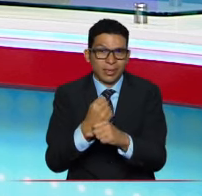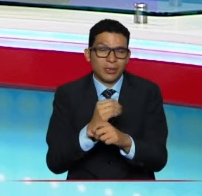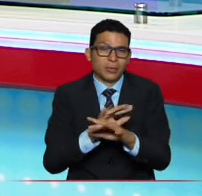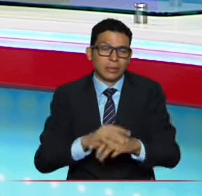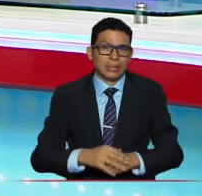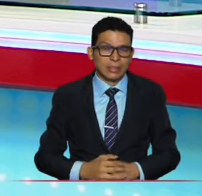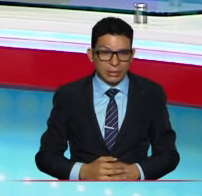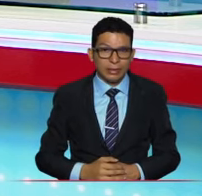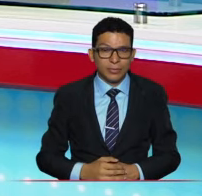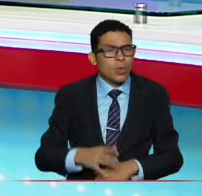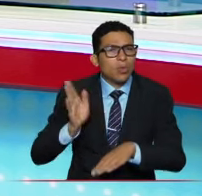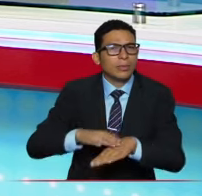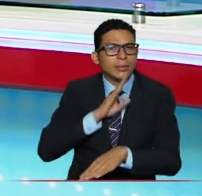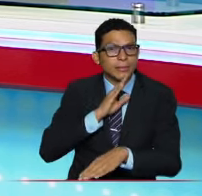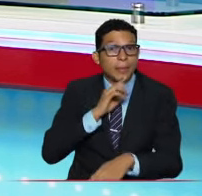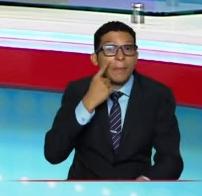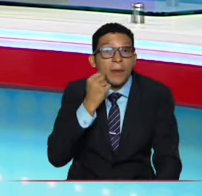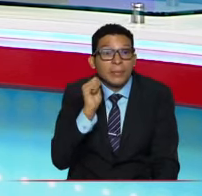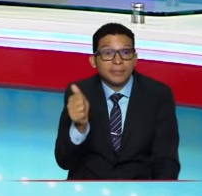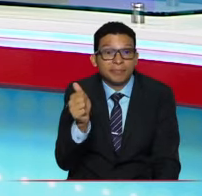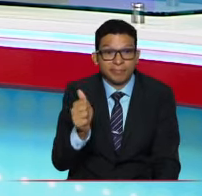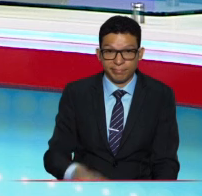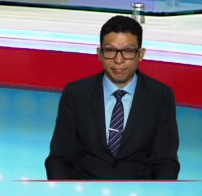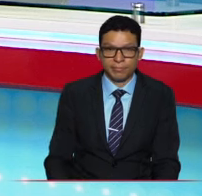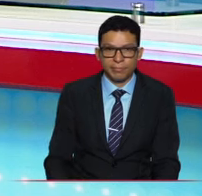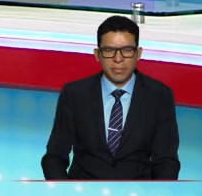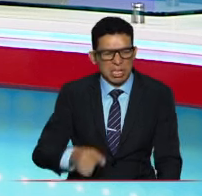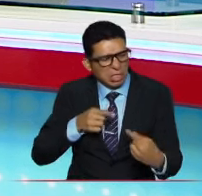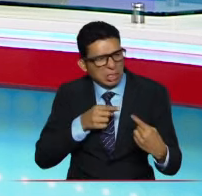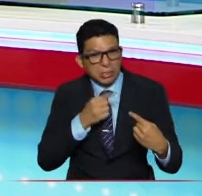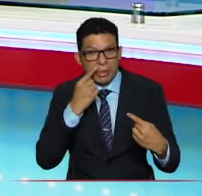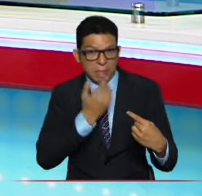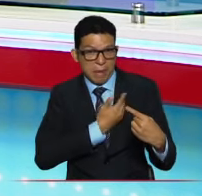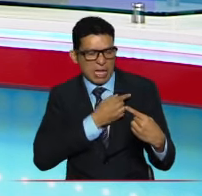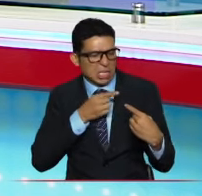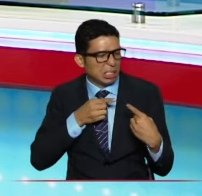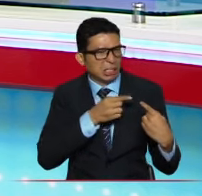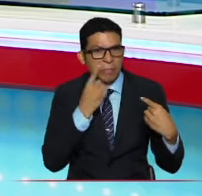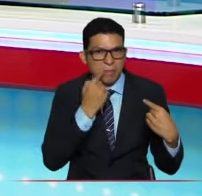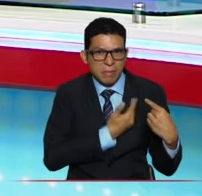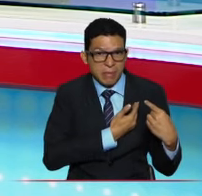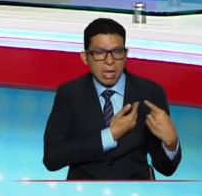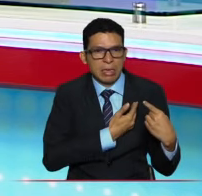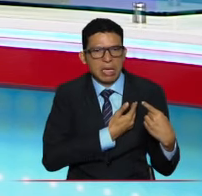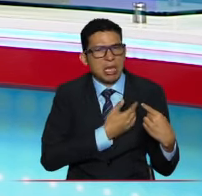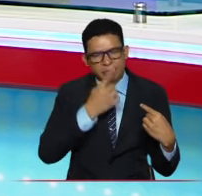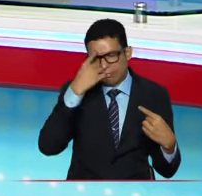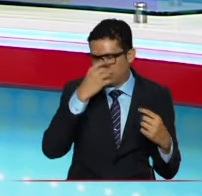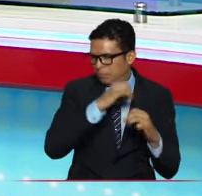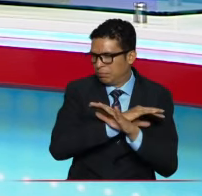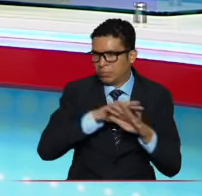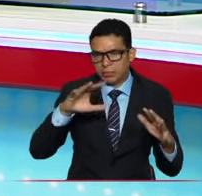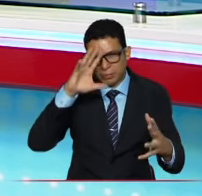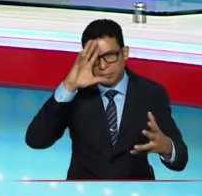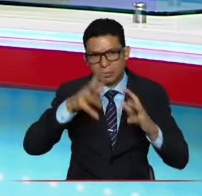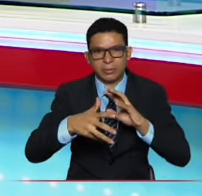años y el responsable es su padre. Una discusión con la madre de la pequeña habría desencadenado esta tragedia. John Alex Henao, muy